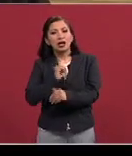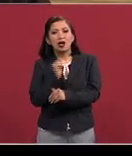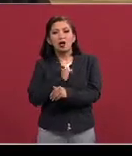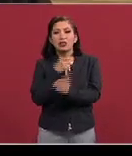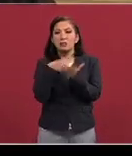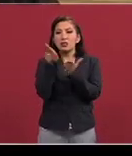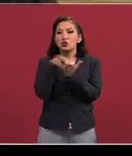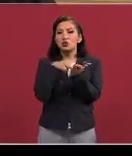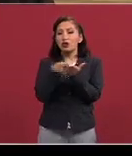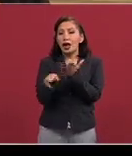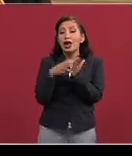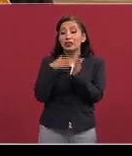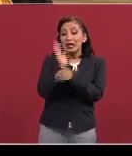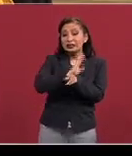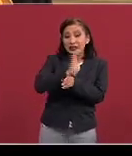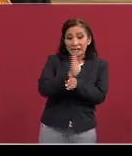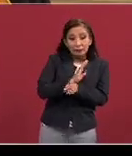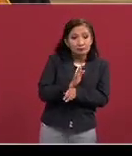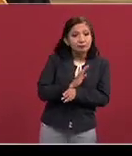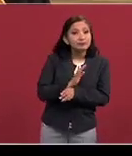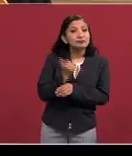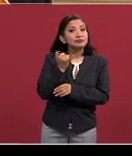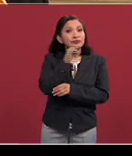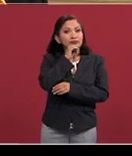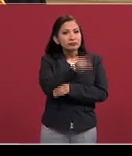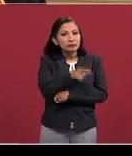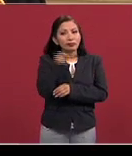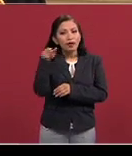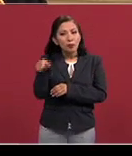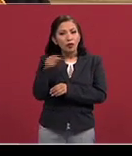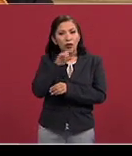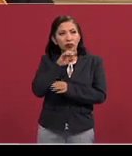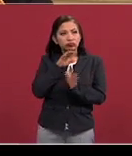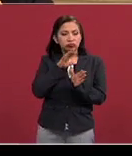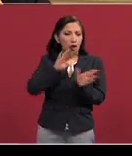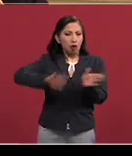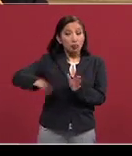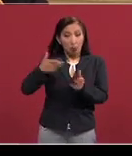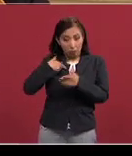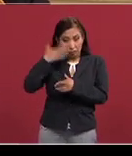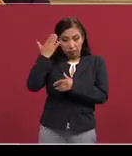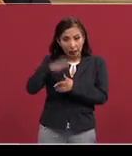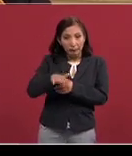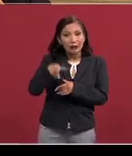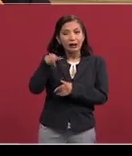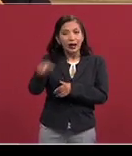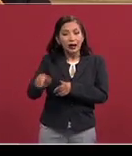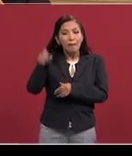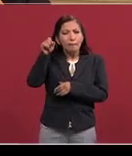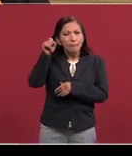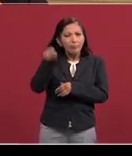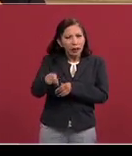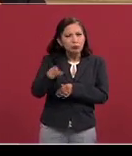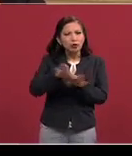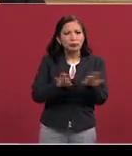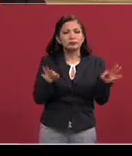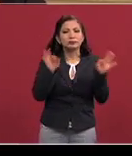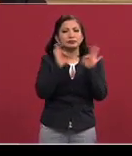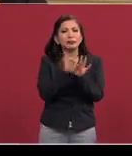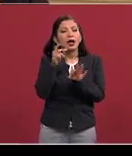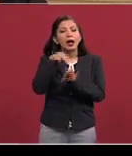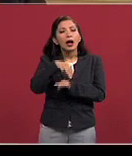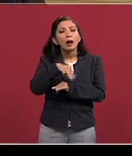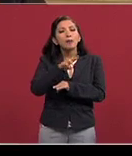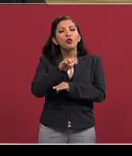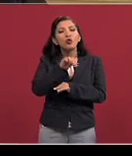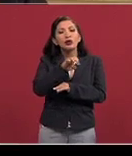de la pintura, del cine, y no dejaré de lado, Javier, y me conoces, que parte fundamental del